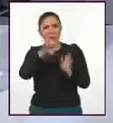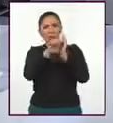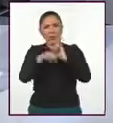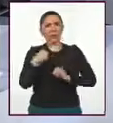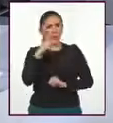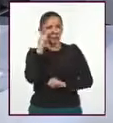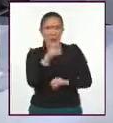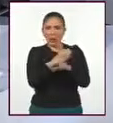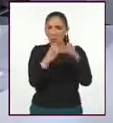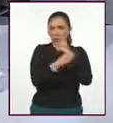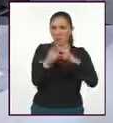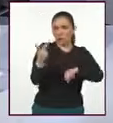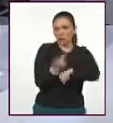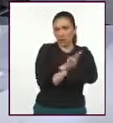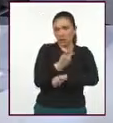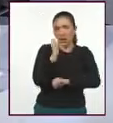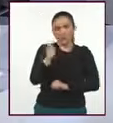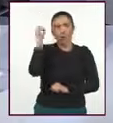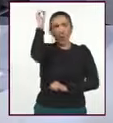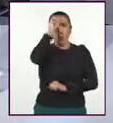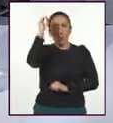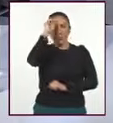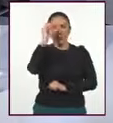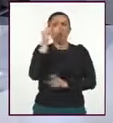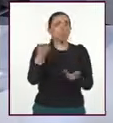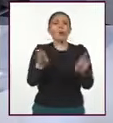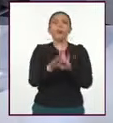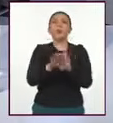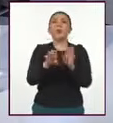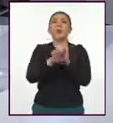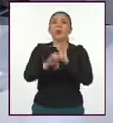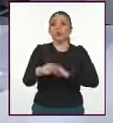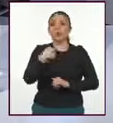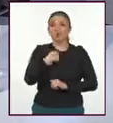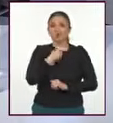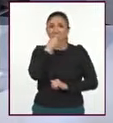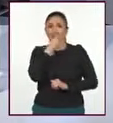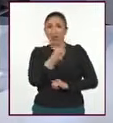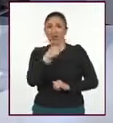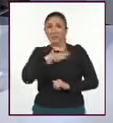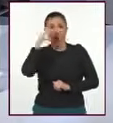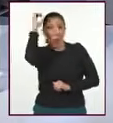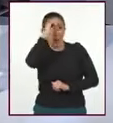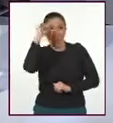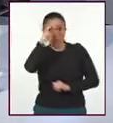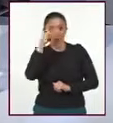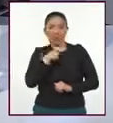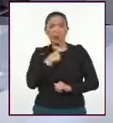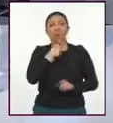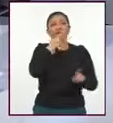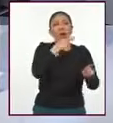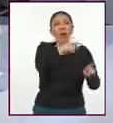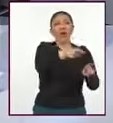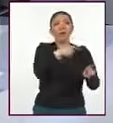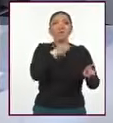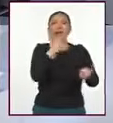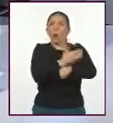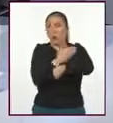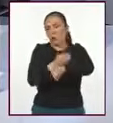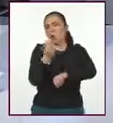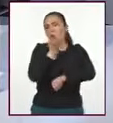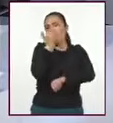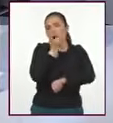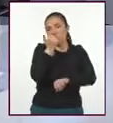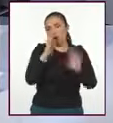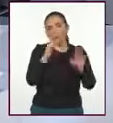sucediendo, cómo reacciono, si externo este juicio y hago sentir mal a mi compañero, a mi alumno, a lo que sea,